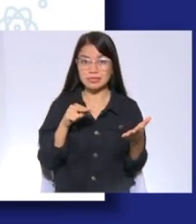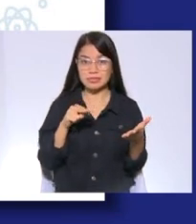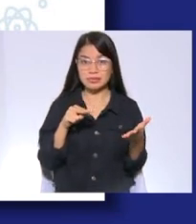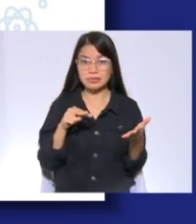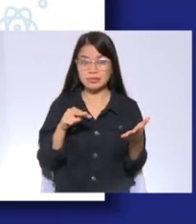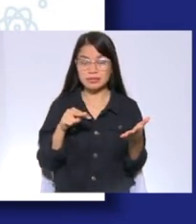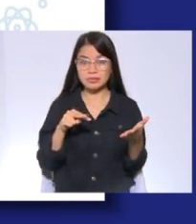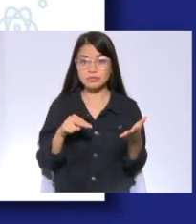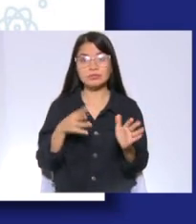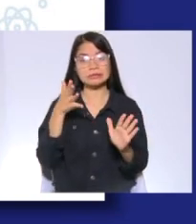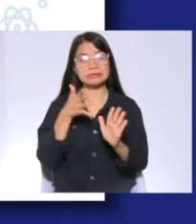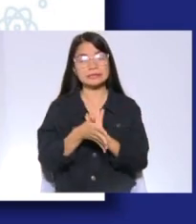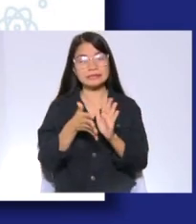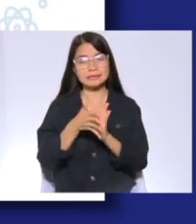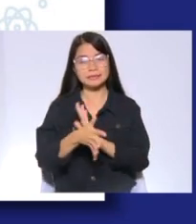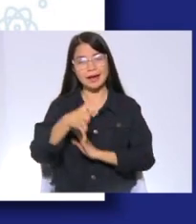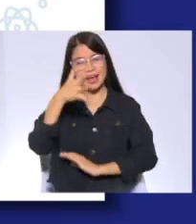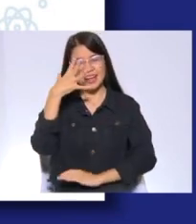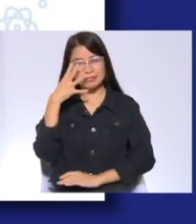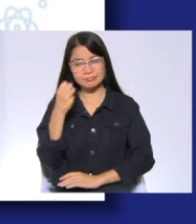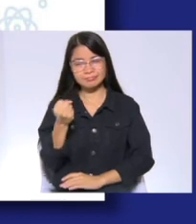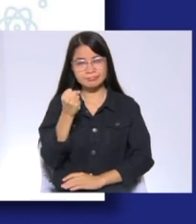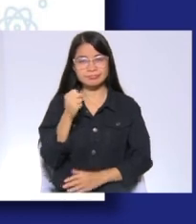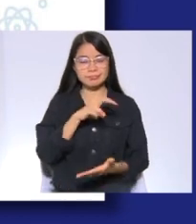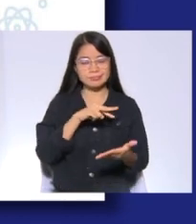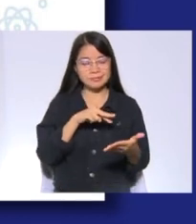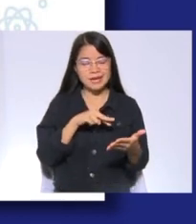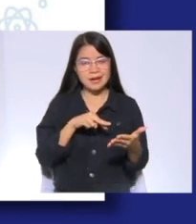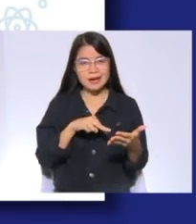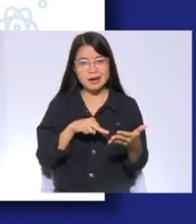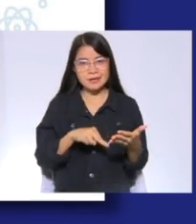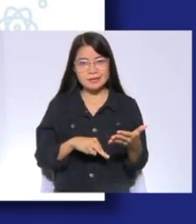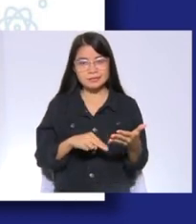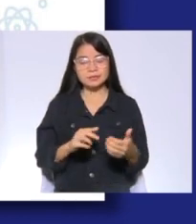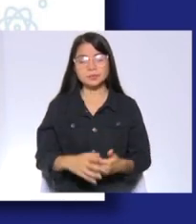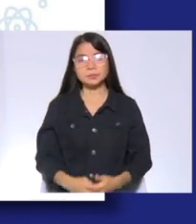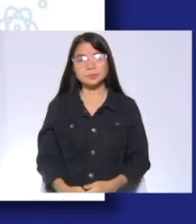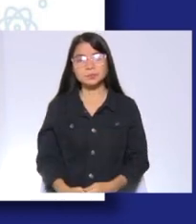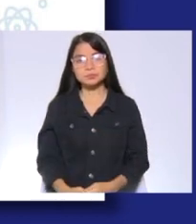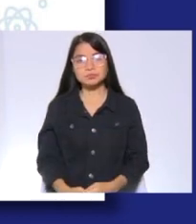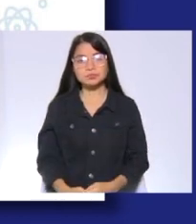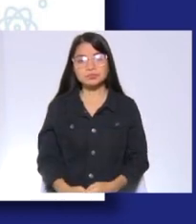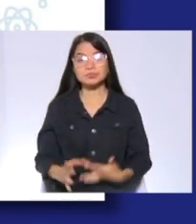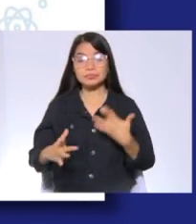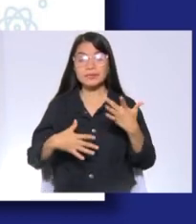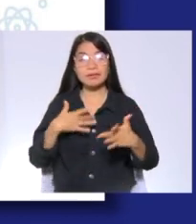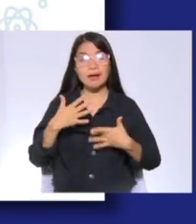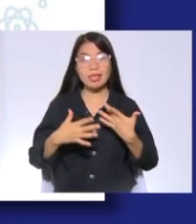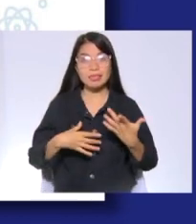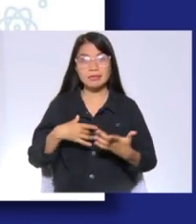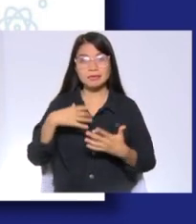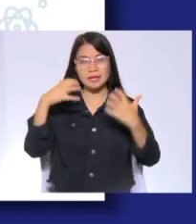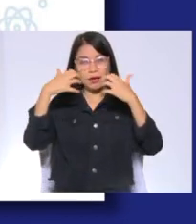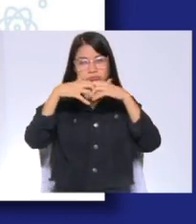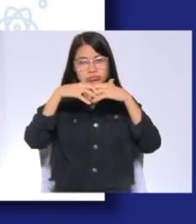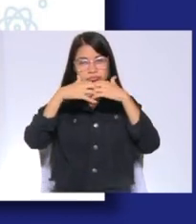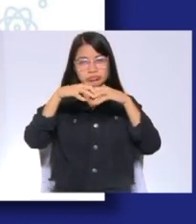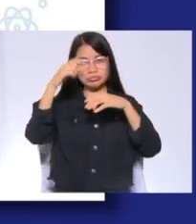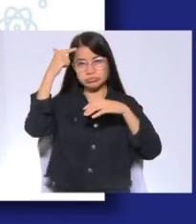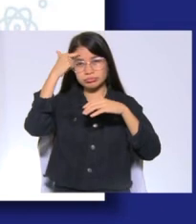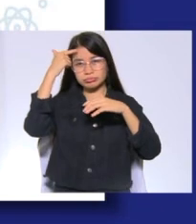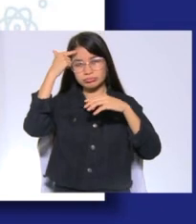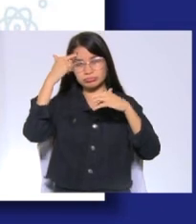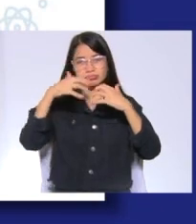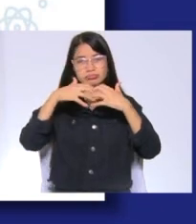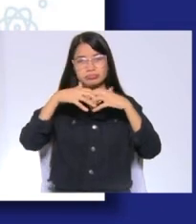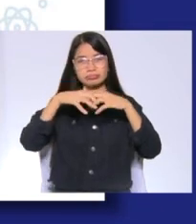comprensión de un texto determinado, va también a tener algo que ver con esa actividad cognitiva y comprensiva donde van